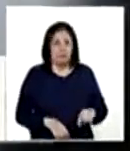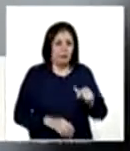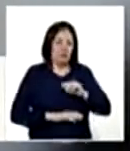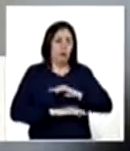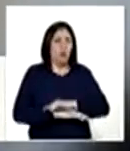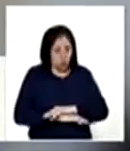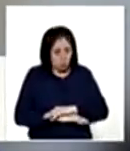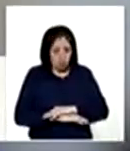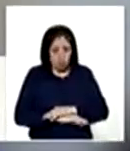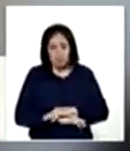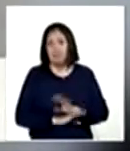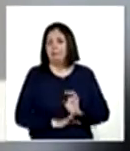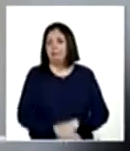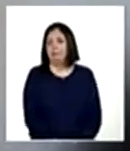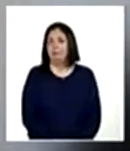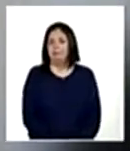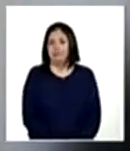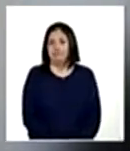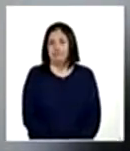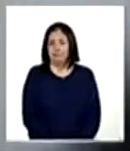descansa.